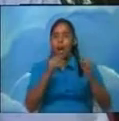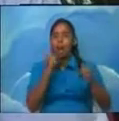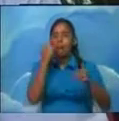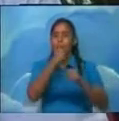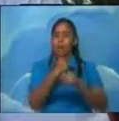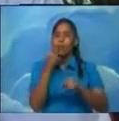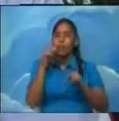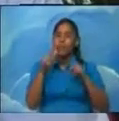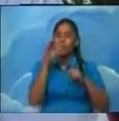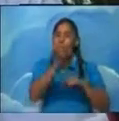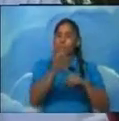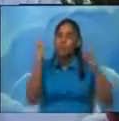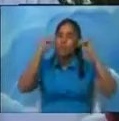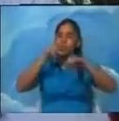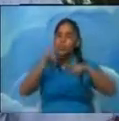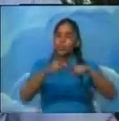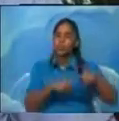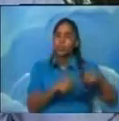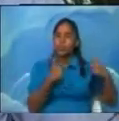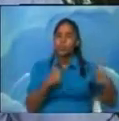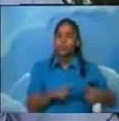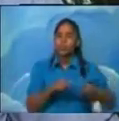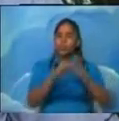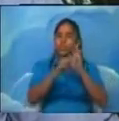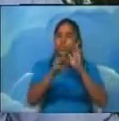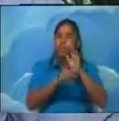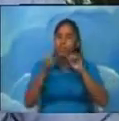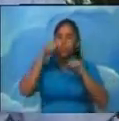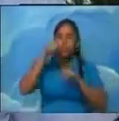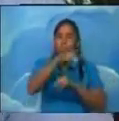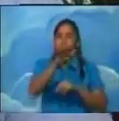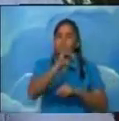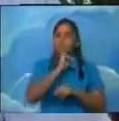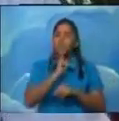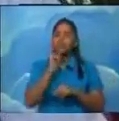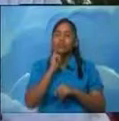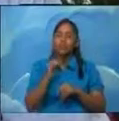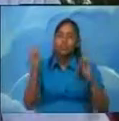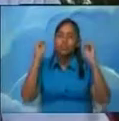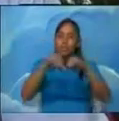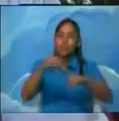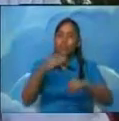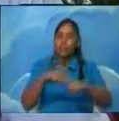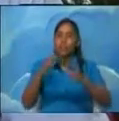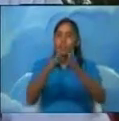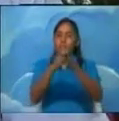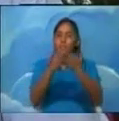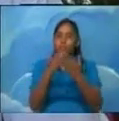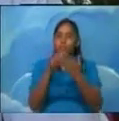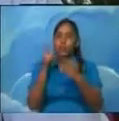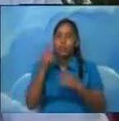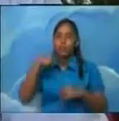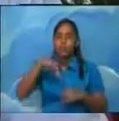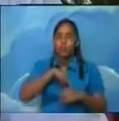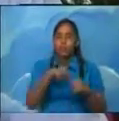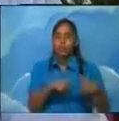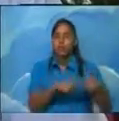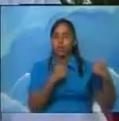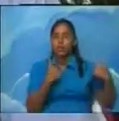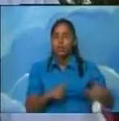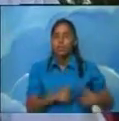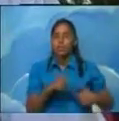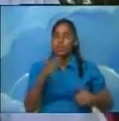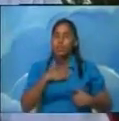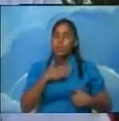está usted poniendo en su corazón? La ordenanza para el pueblo de Israel es: pondréis mi palabra en vuestro corazón y en